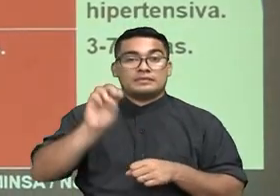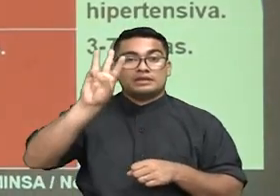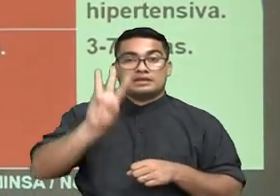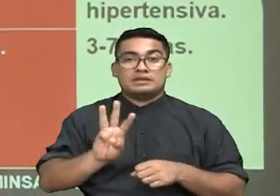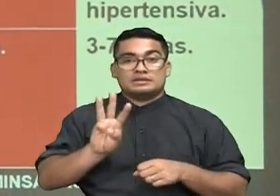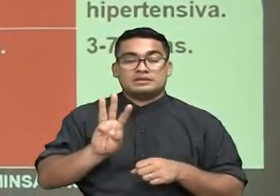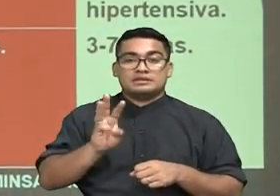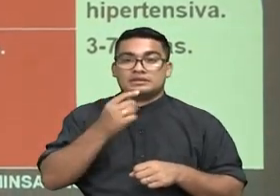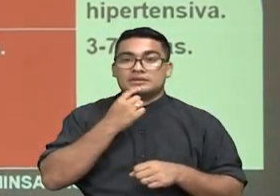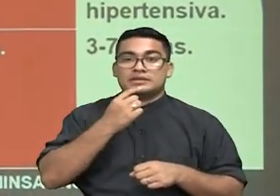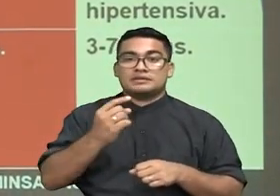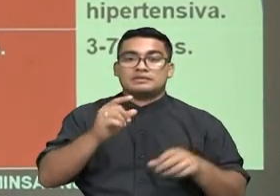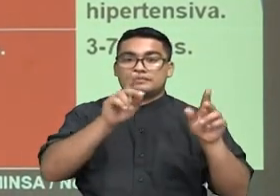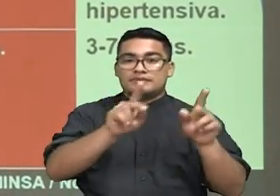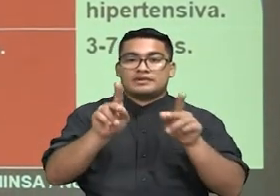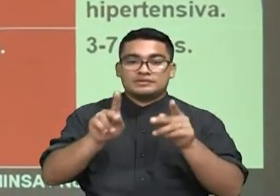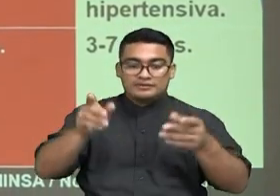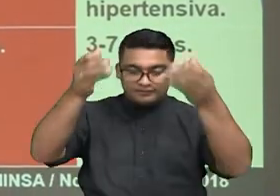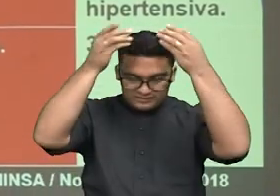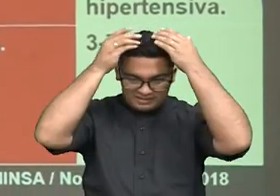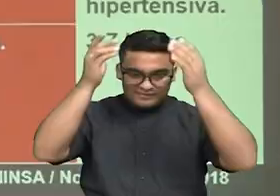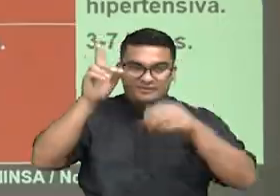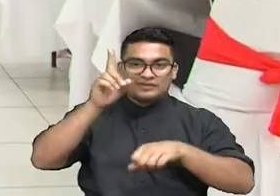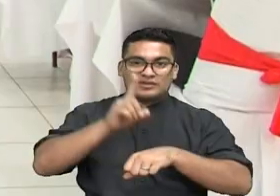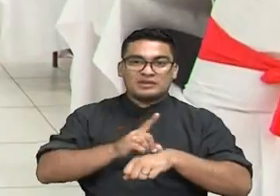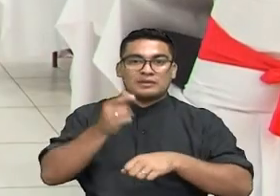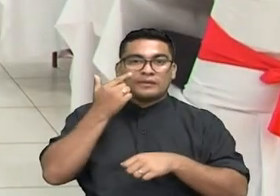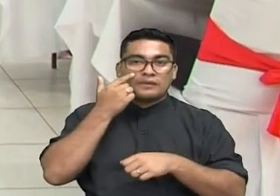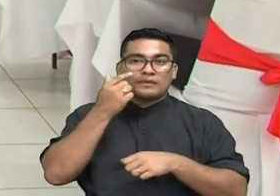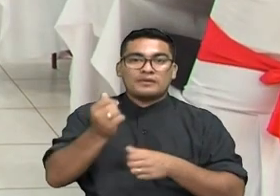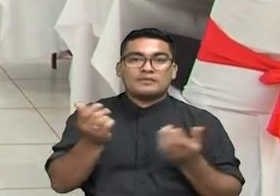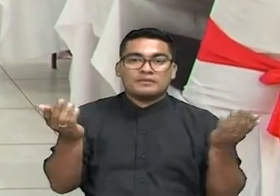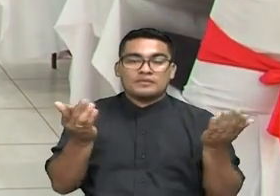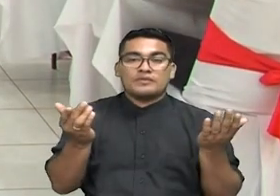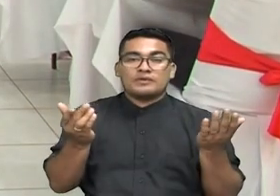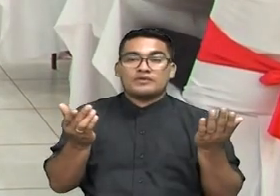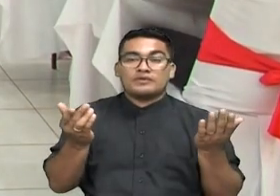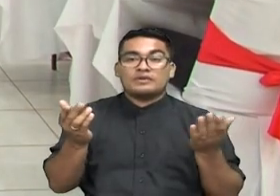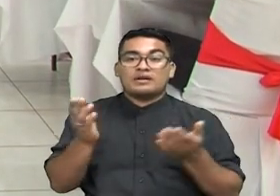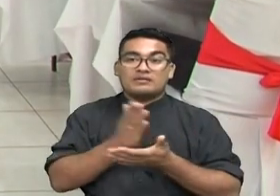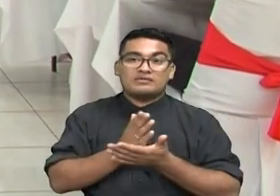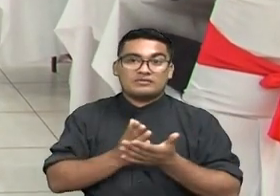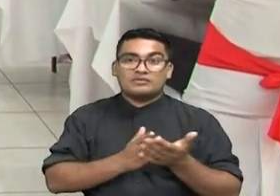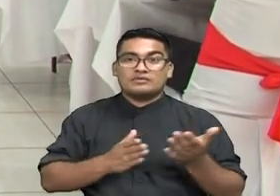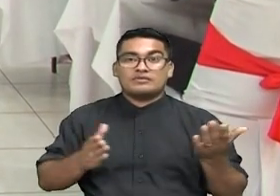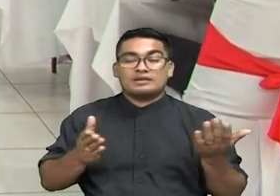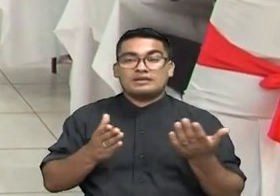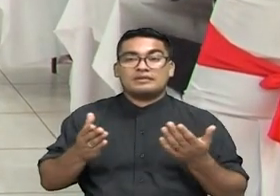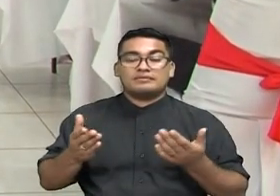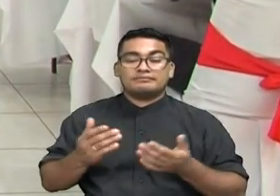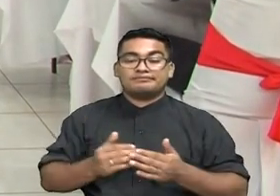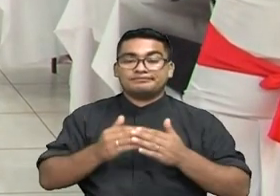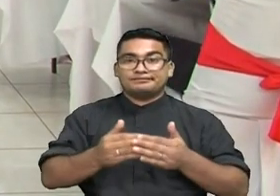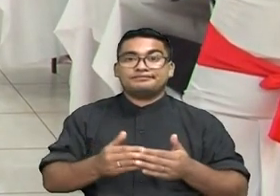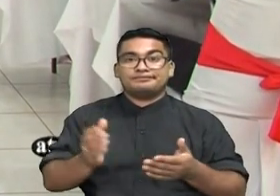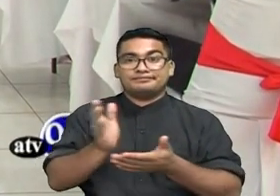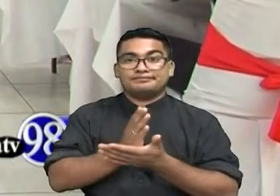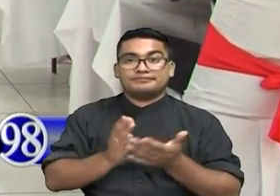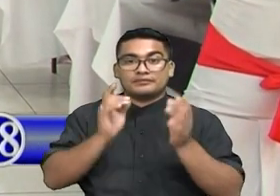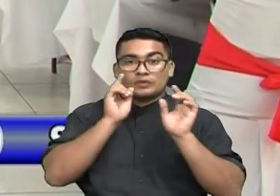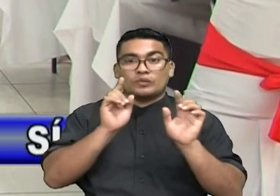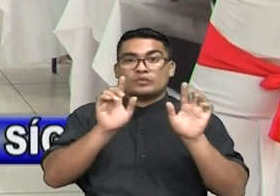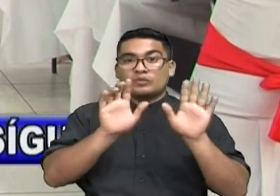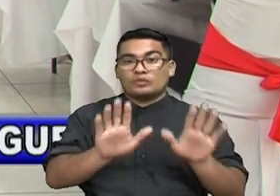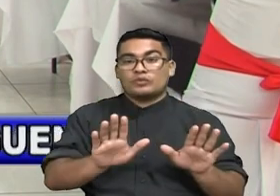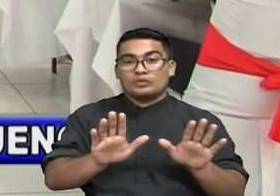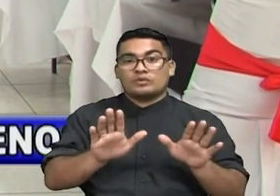el personal de salud también vio reforzado sus conocimientos sobre hemorragia posparto, ruptura prematura de membranas y la prevención